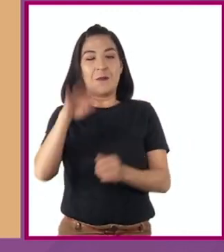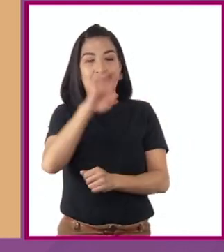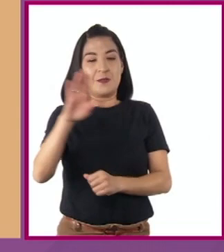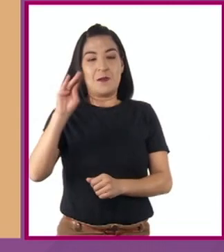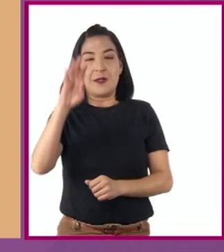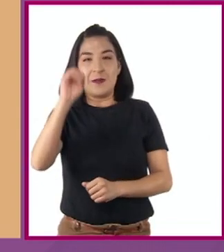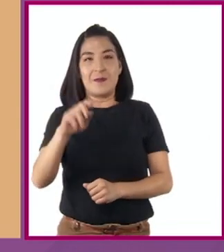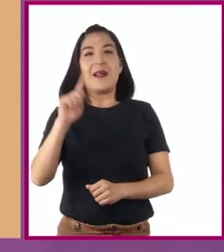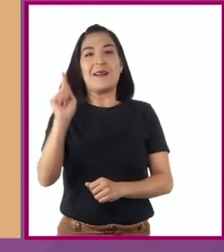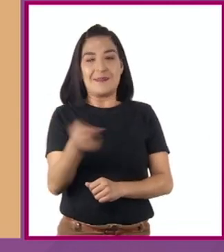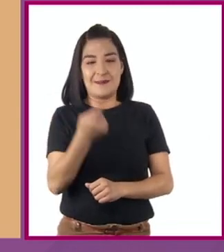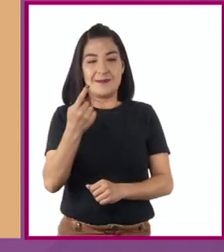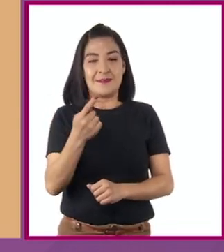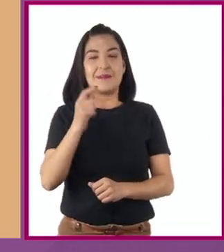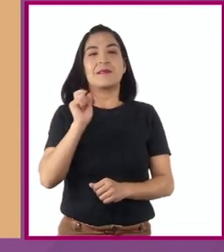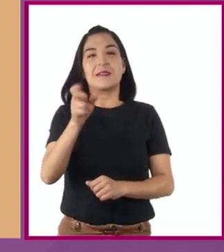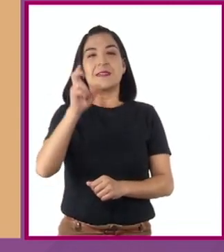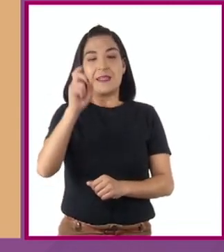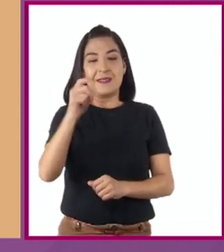3.499 es